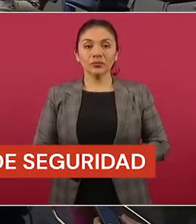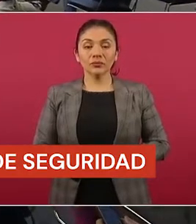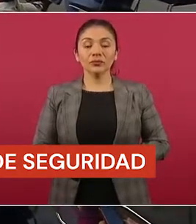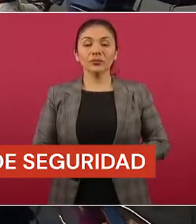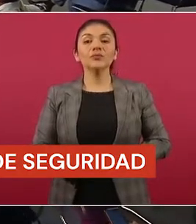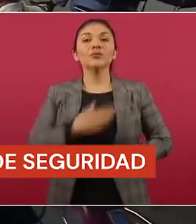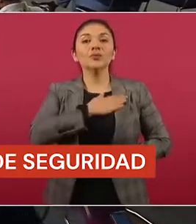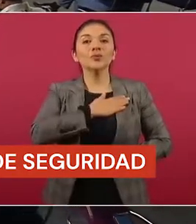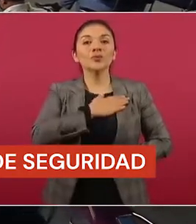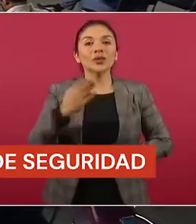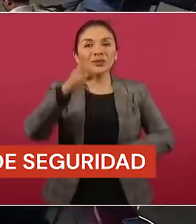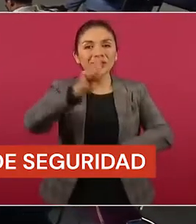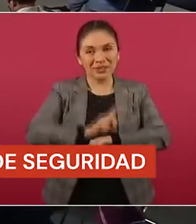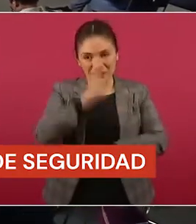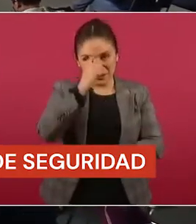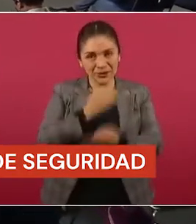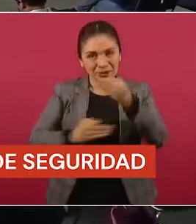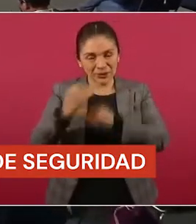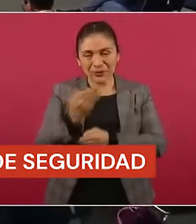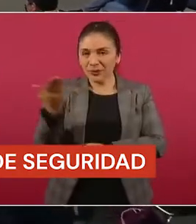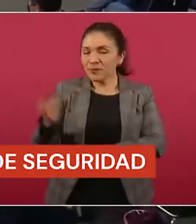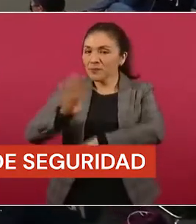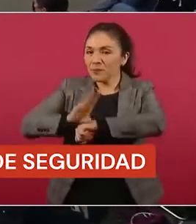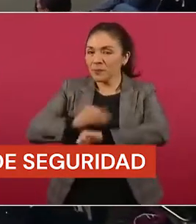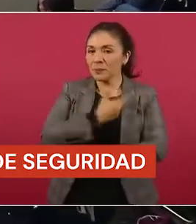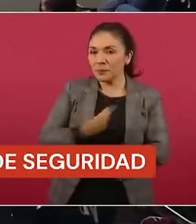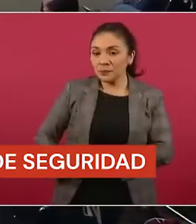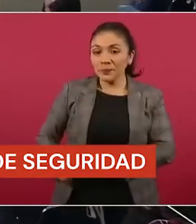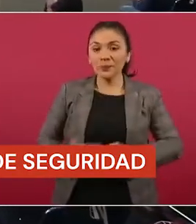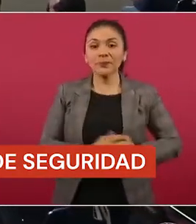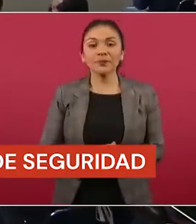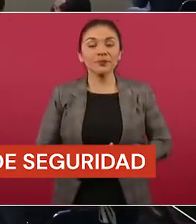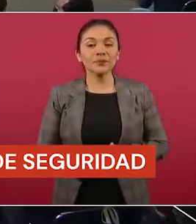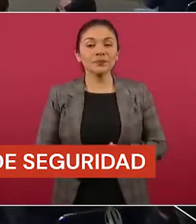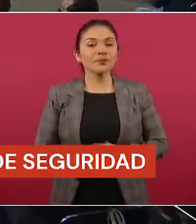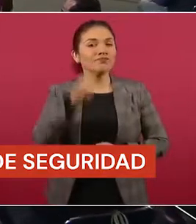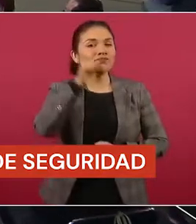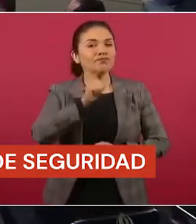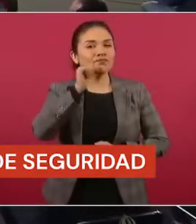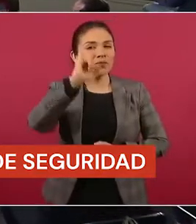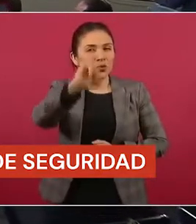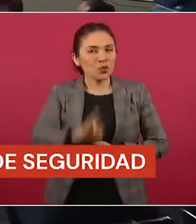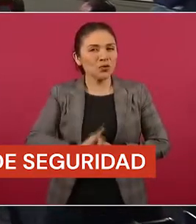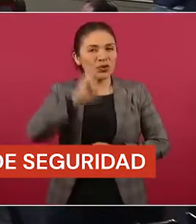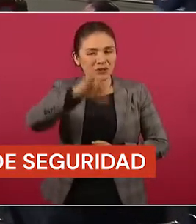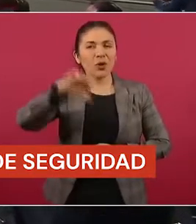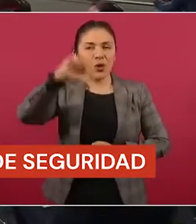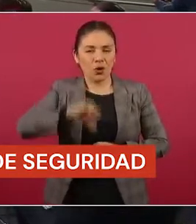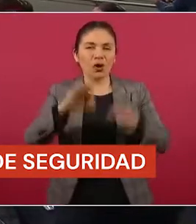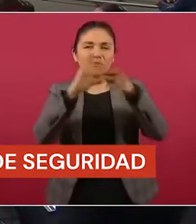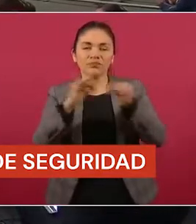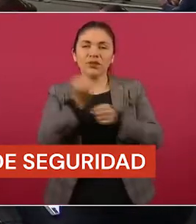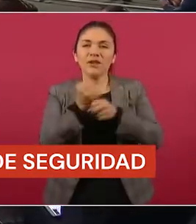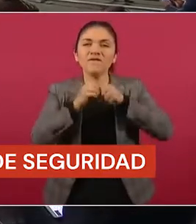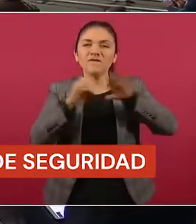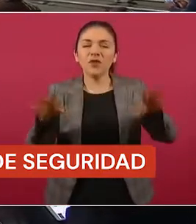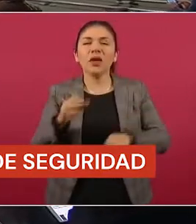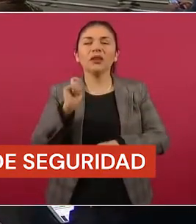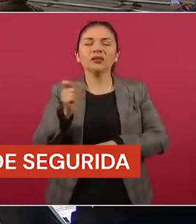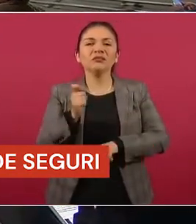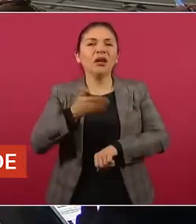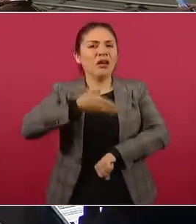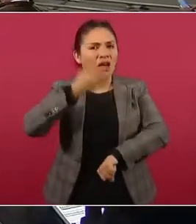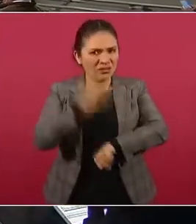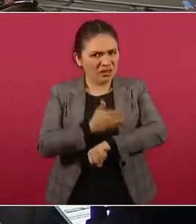Muy buenos días a todas y a todos. Con su permiso, señor presidente. Como cada jueves se presenta el informe Cero Impunidad, No